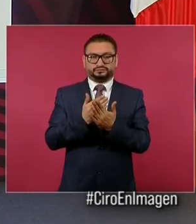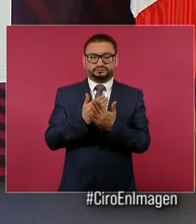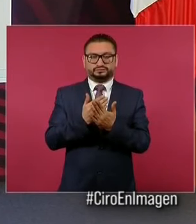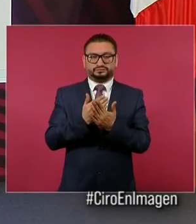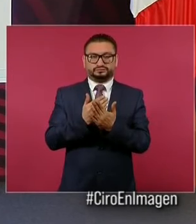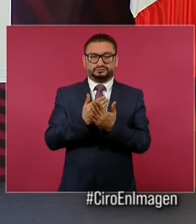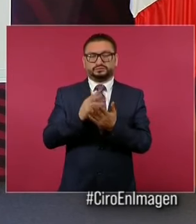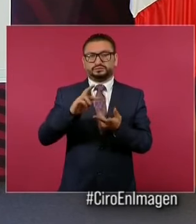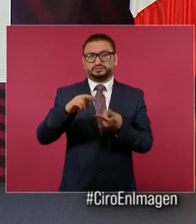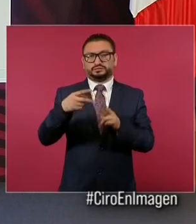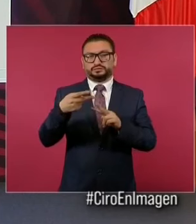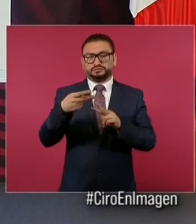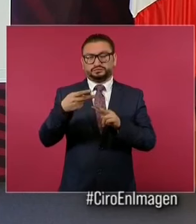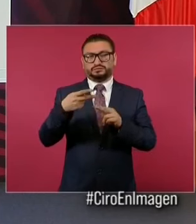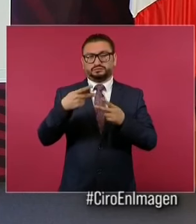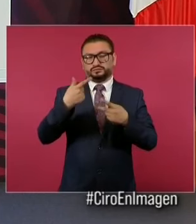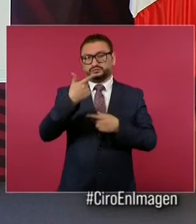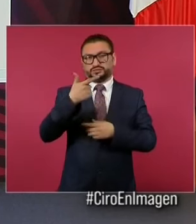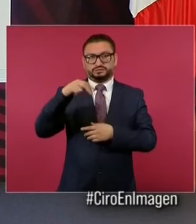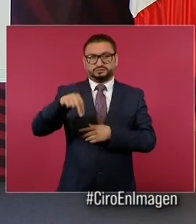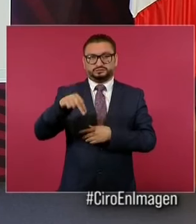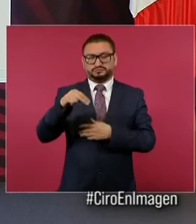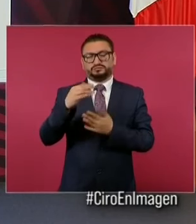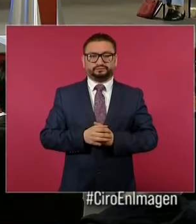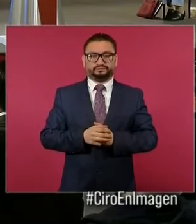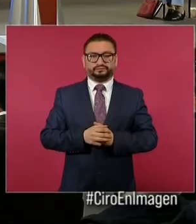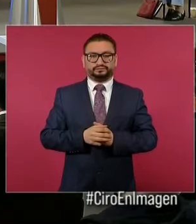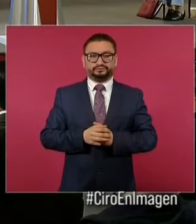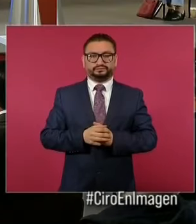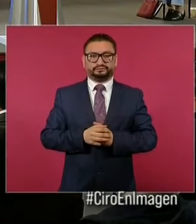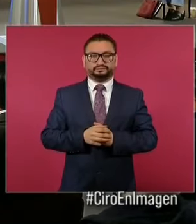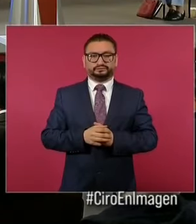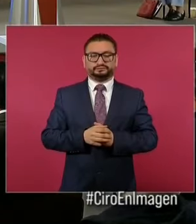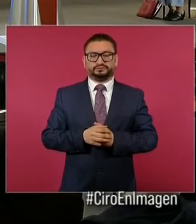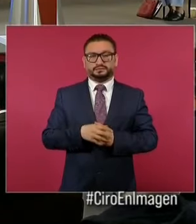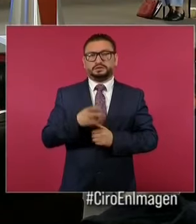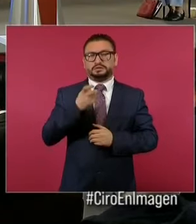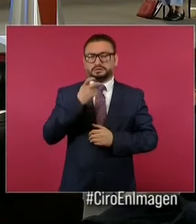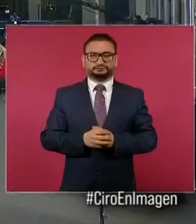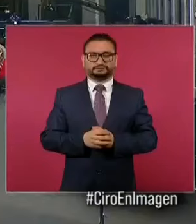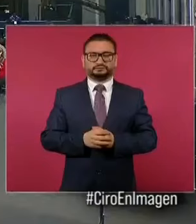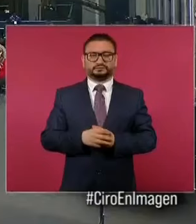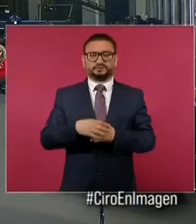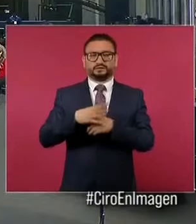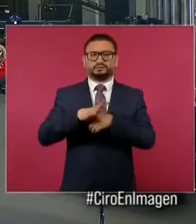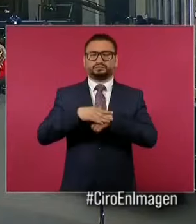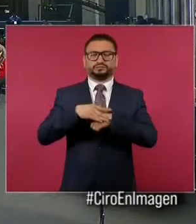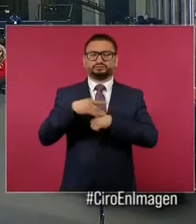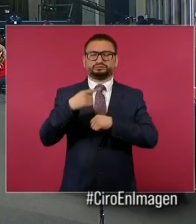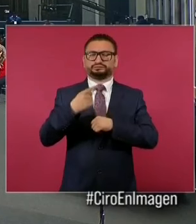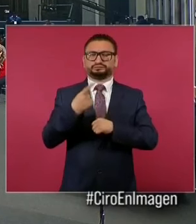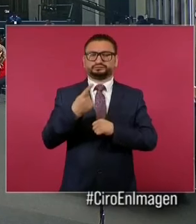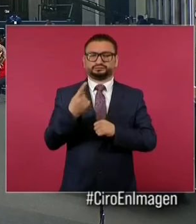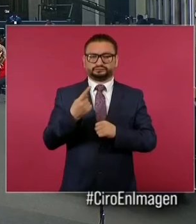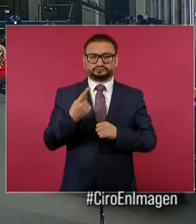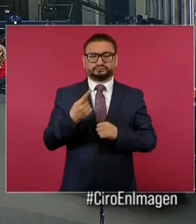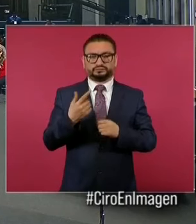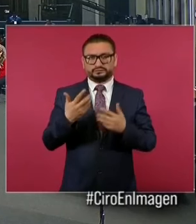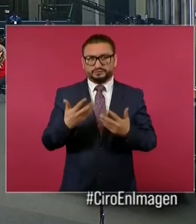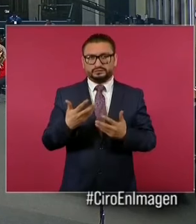número de guardias nacionales. Y esto es muy bueno porque se